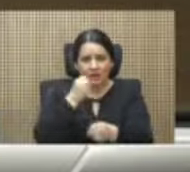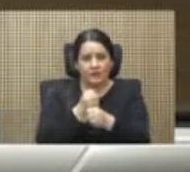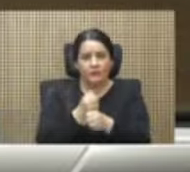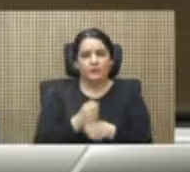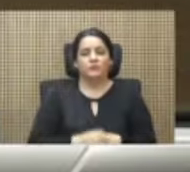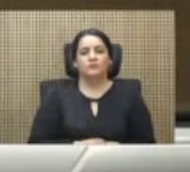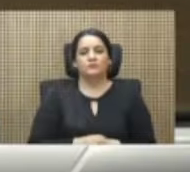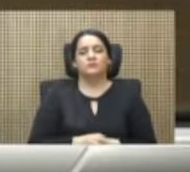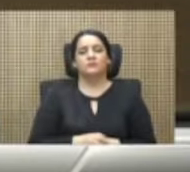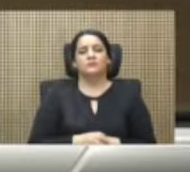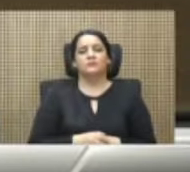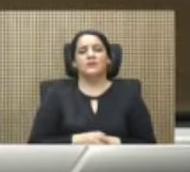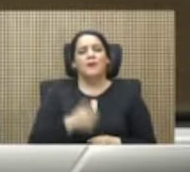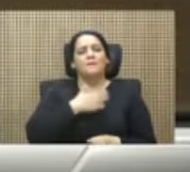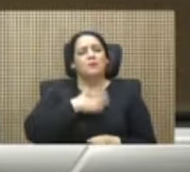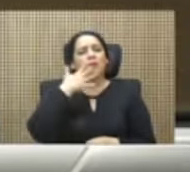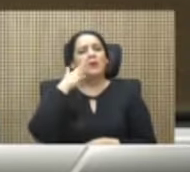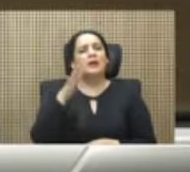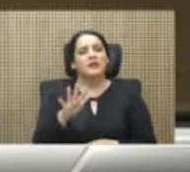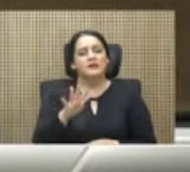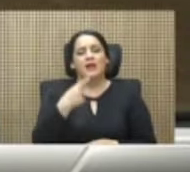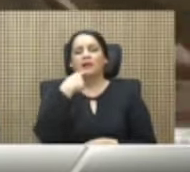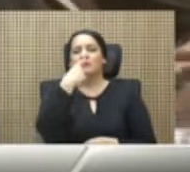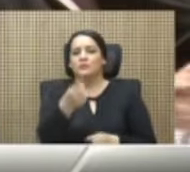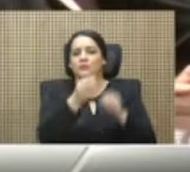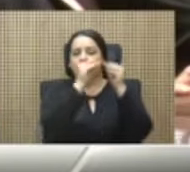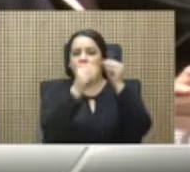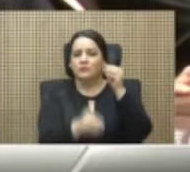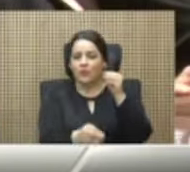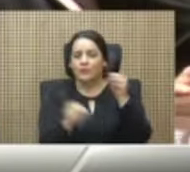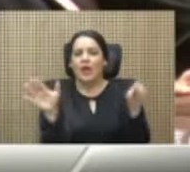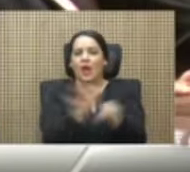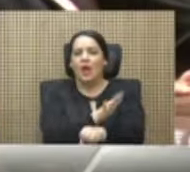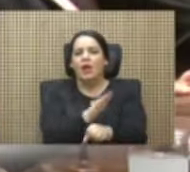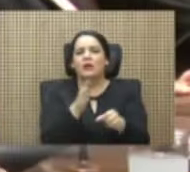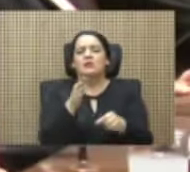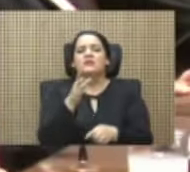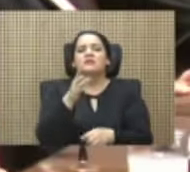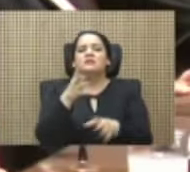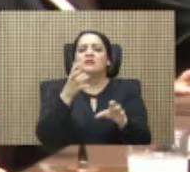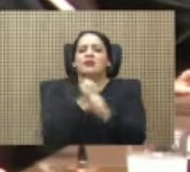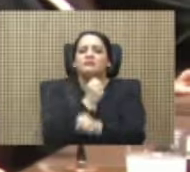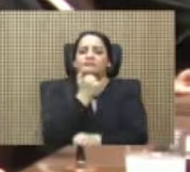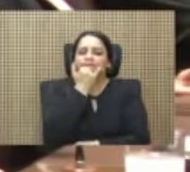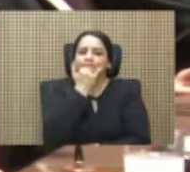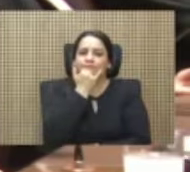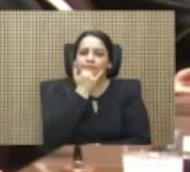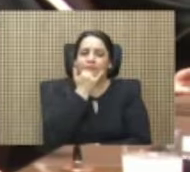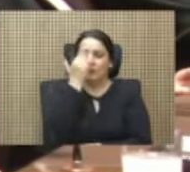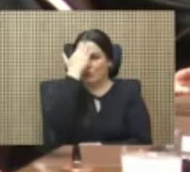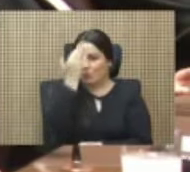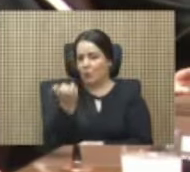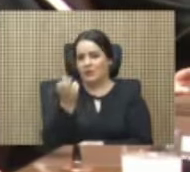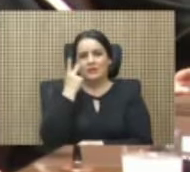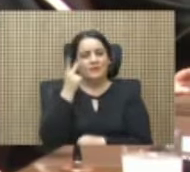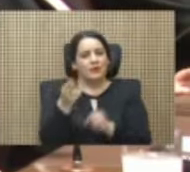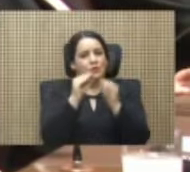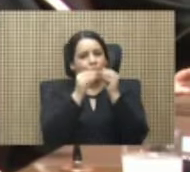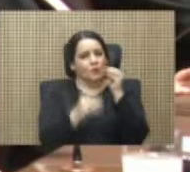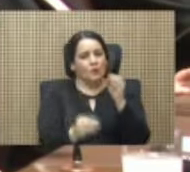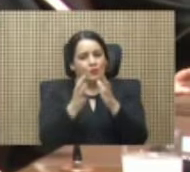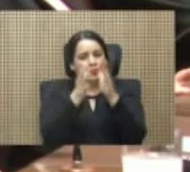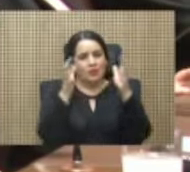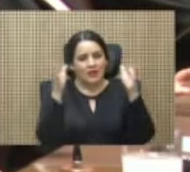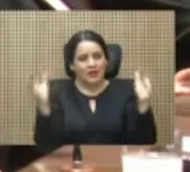Me parece que al mencionar cifras absolutas se comete el error porque se ven números muy grandes